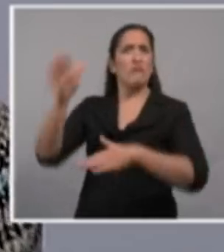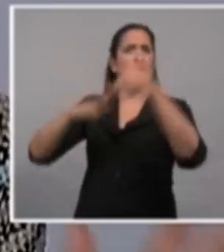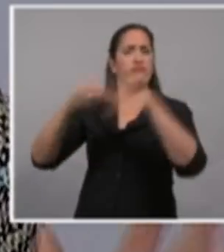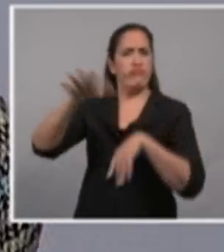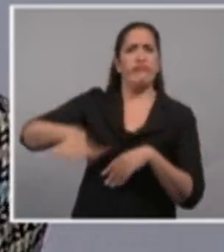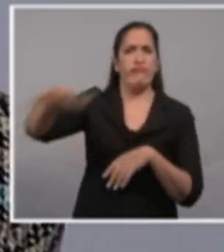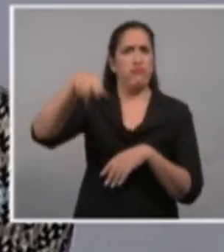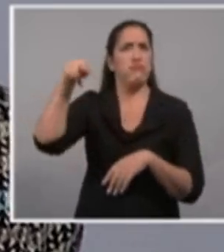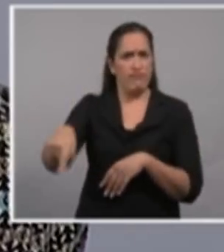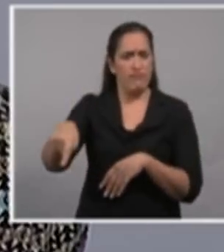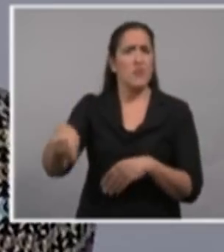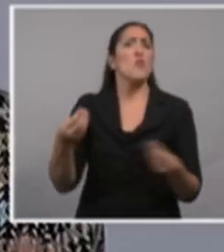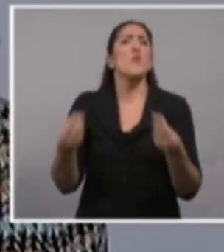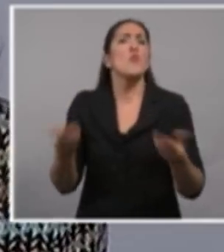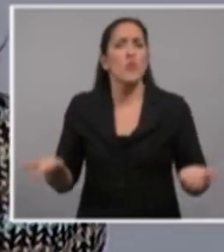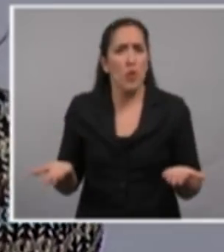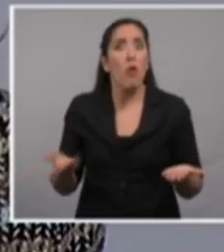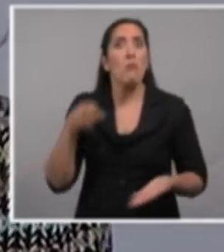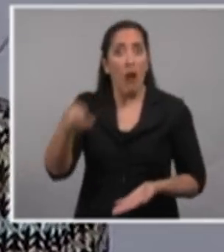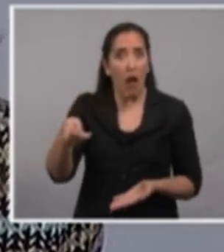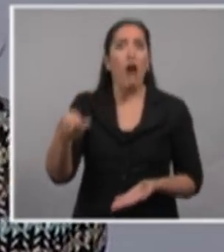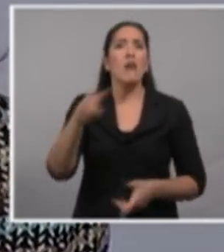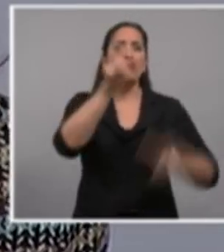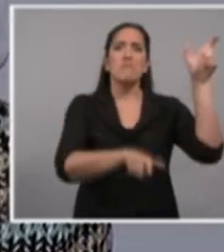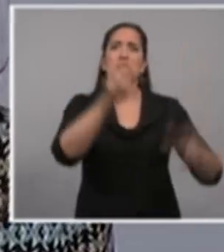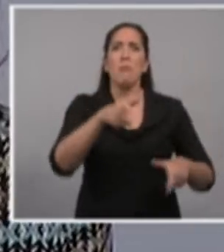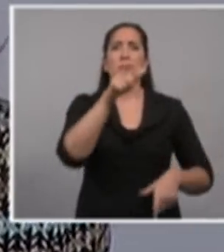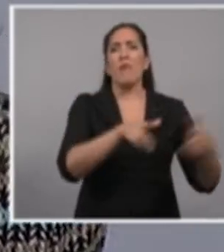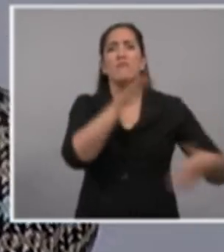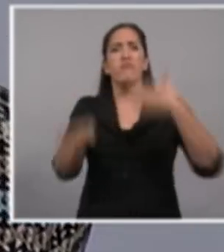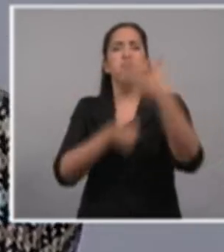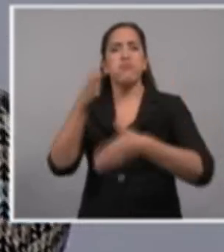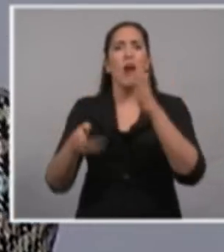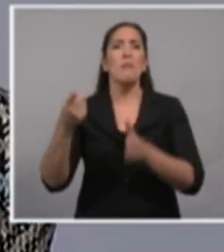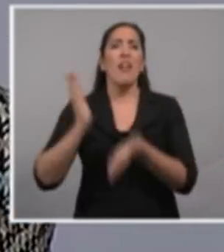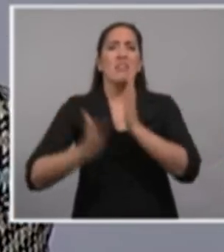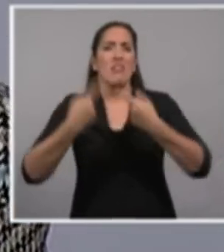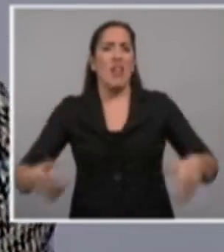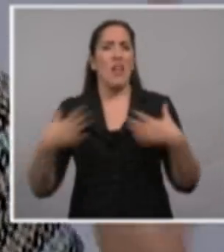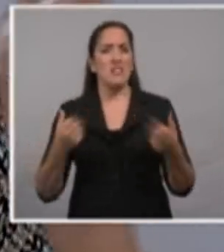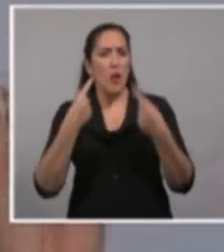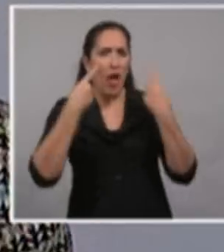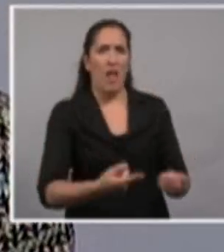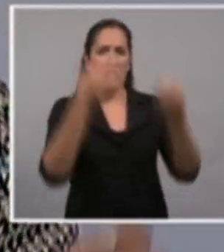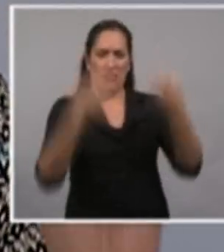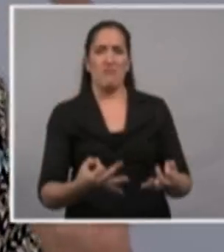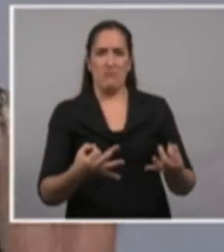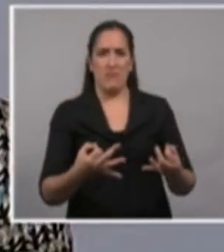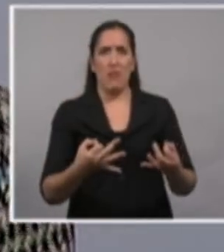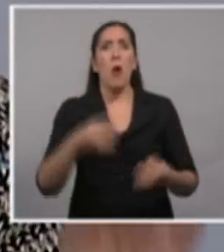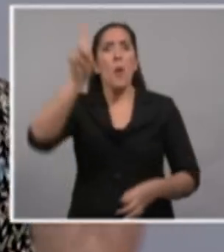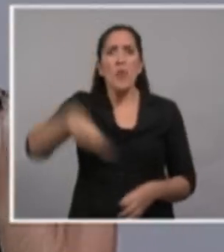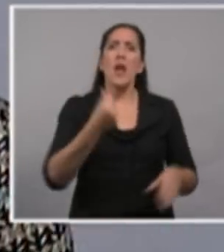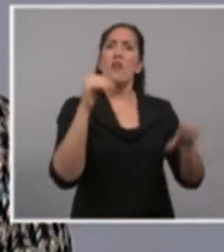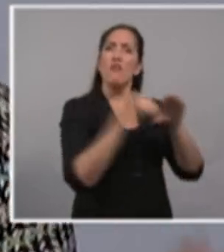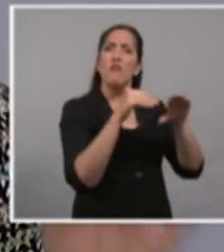que va a permitir atender la salud de miles de habitantes con el Fondo